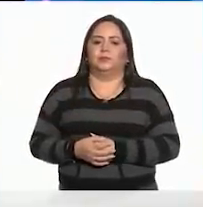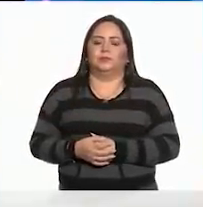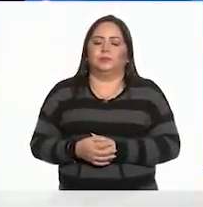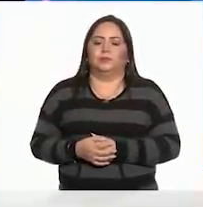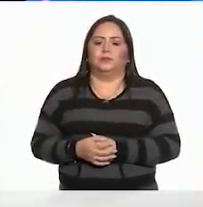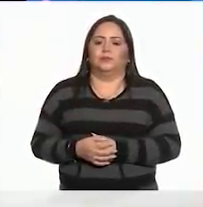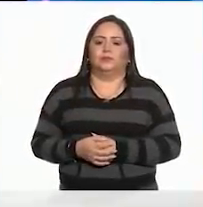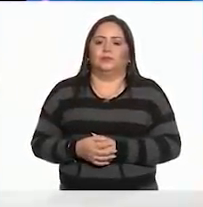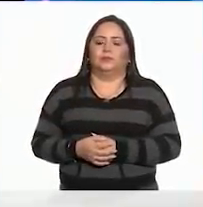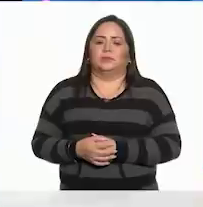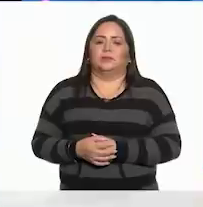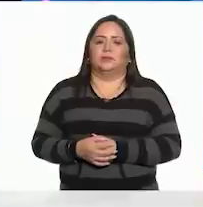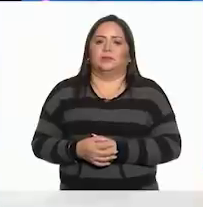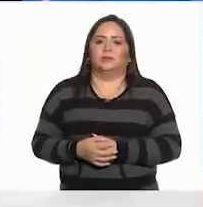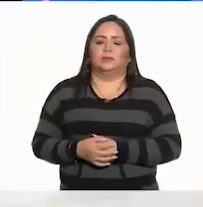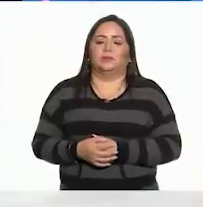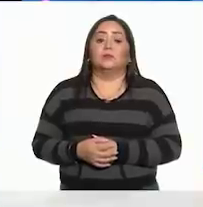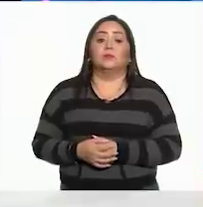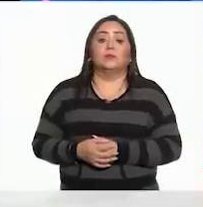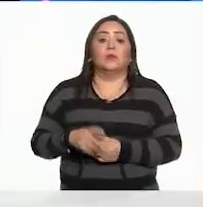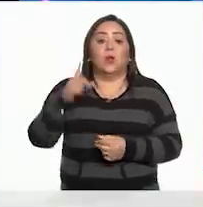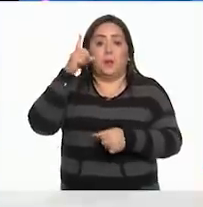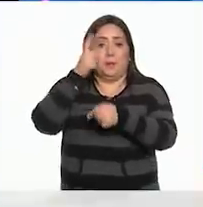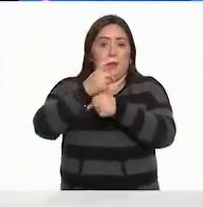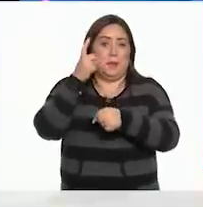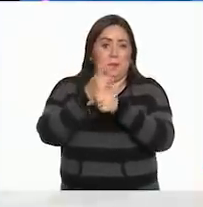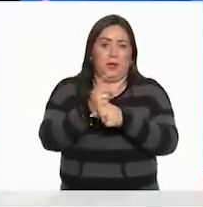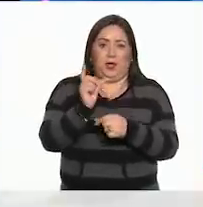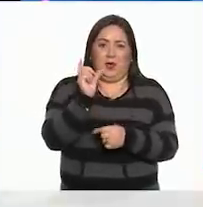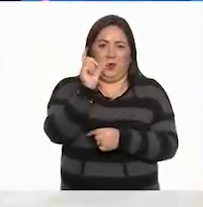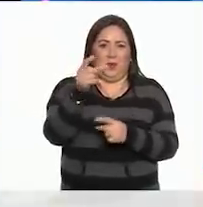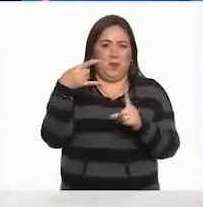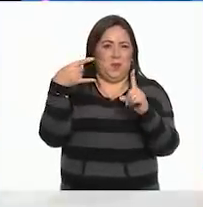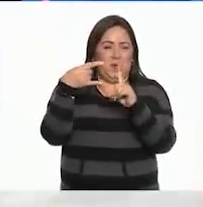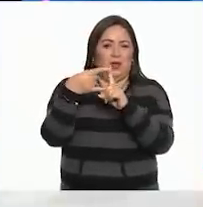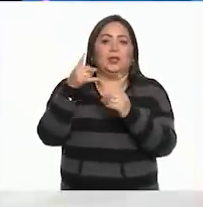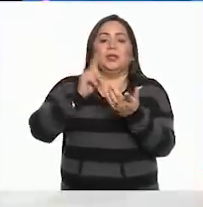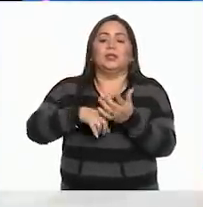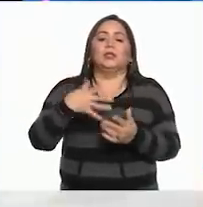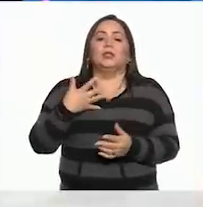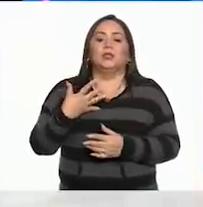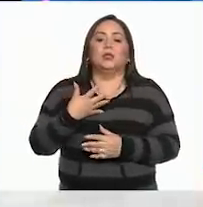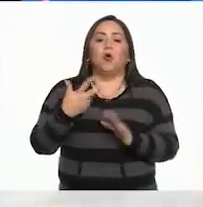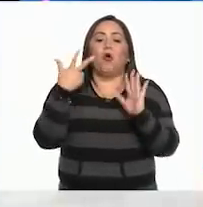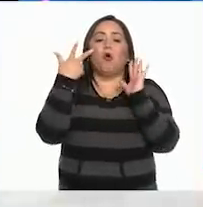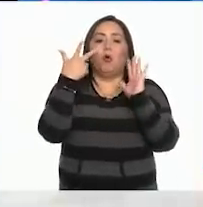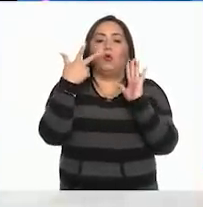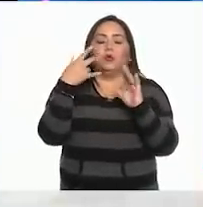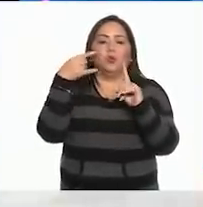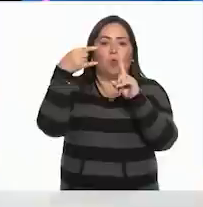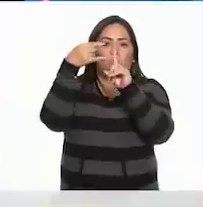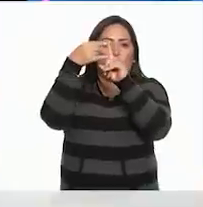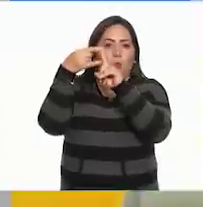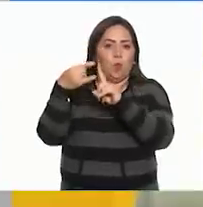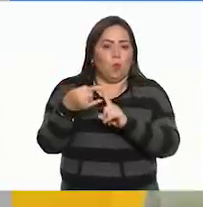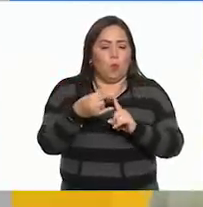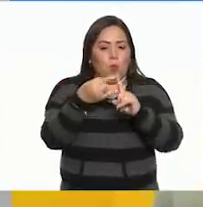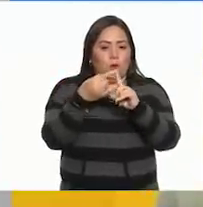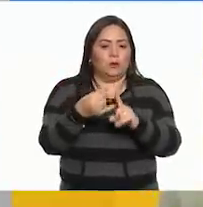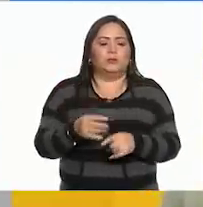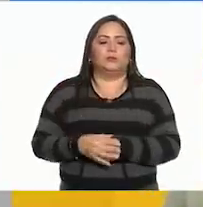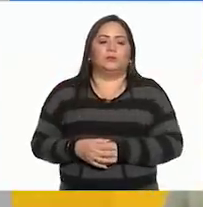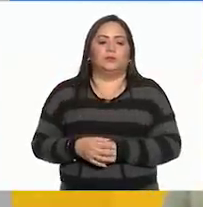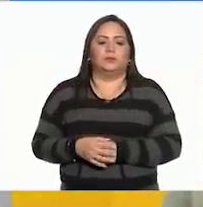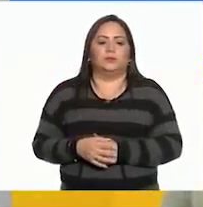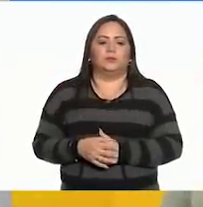calculadora por si acaso. Así es. La figura del primer término tiene 8 cuadros. Y los